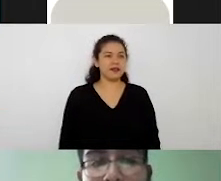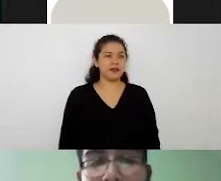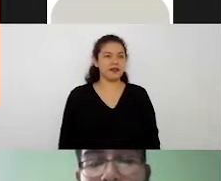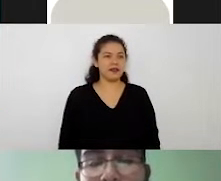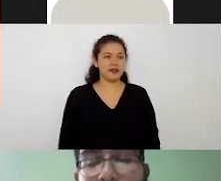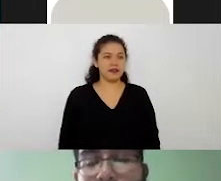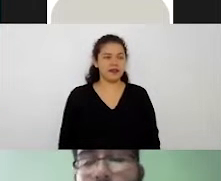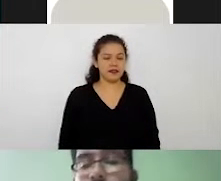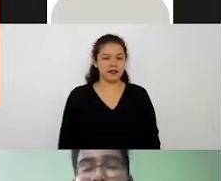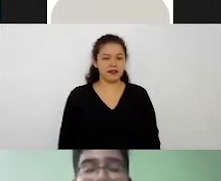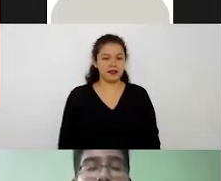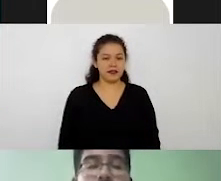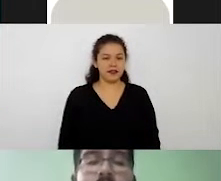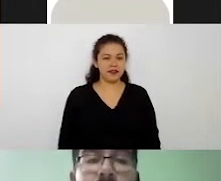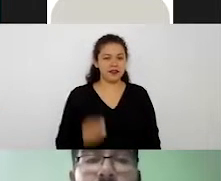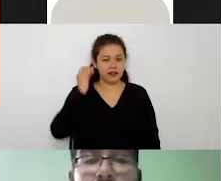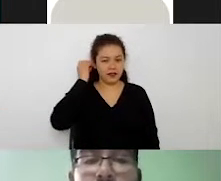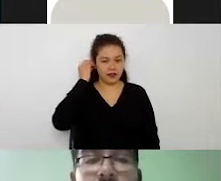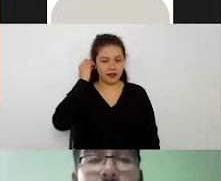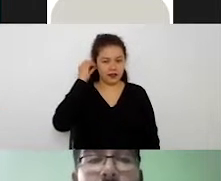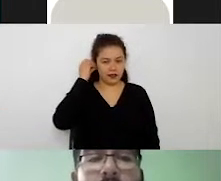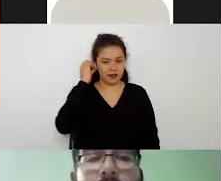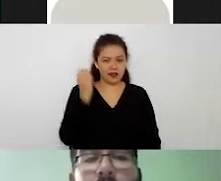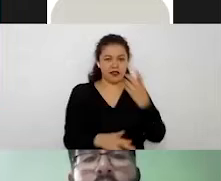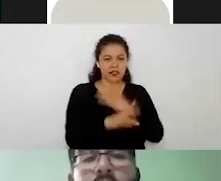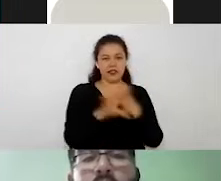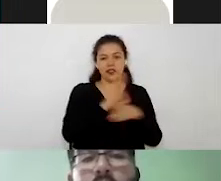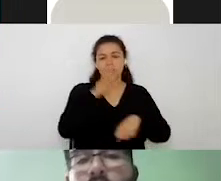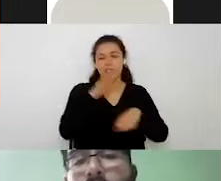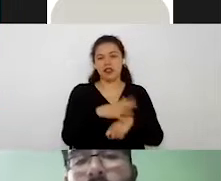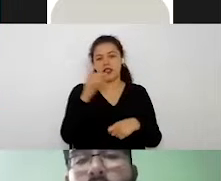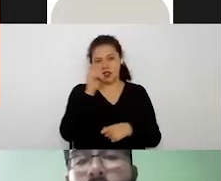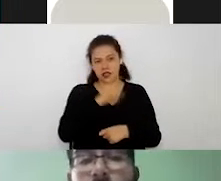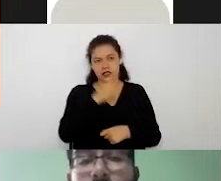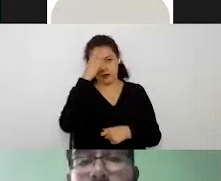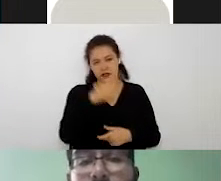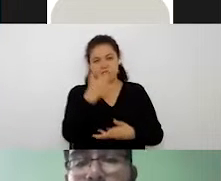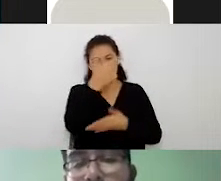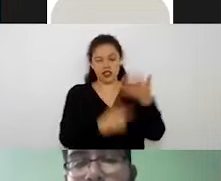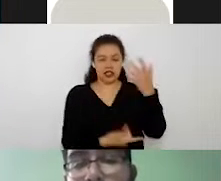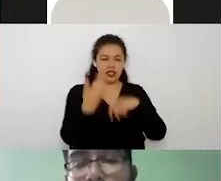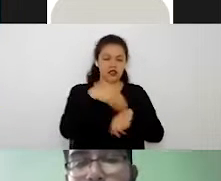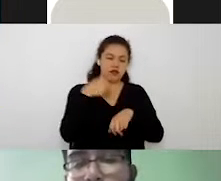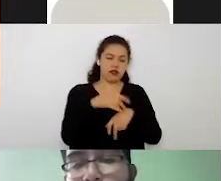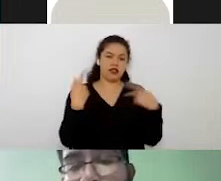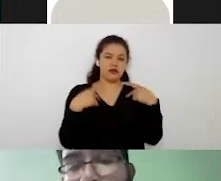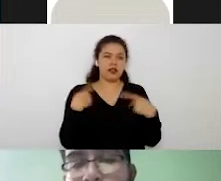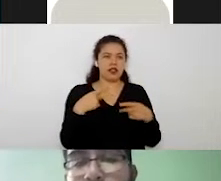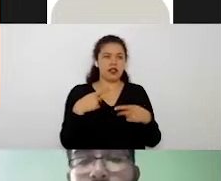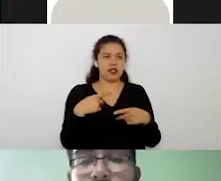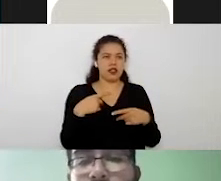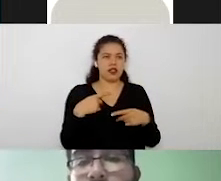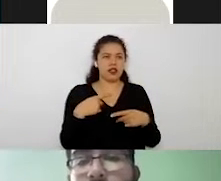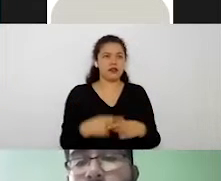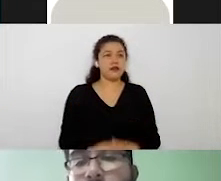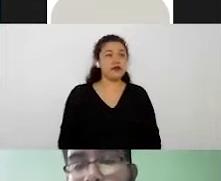eh, a ver algunos de los aspectos que les comentaba. Por ejemplo, contar con un listado con los números telefónicos de los cuerpos de auxilio de las